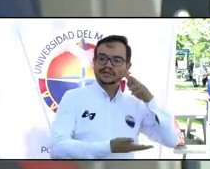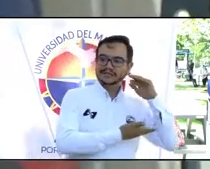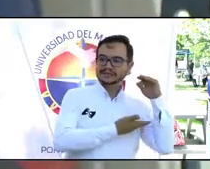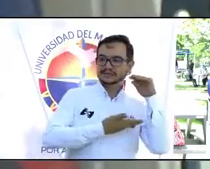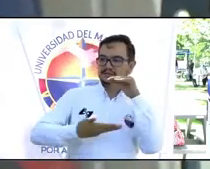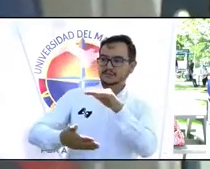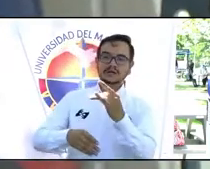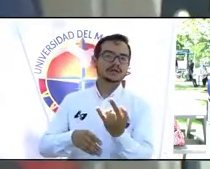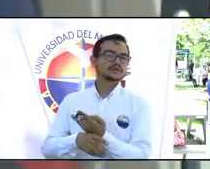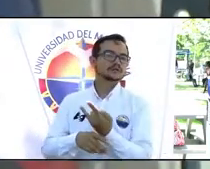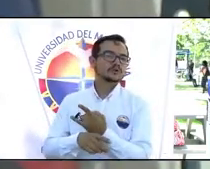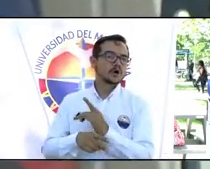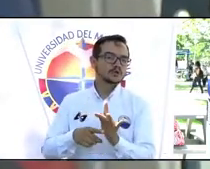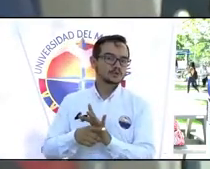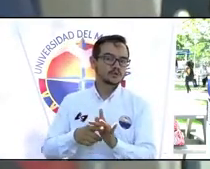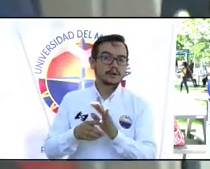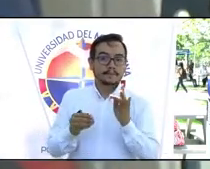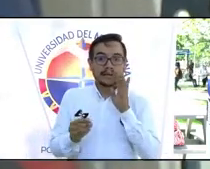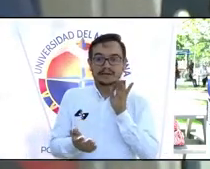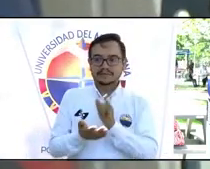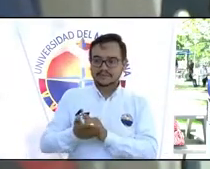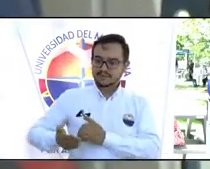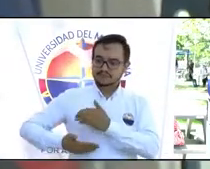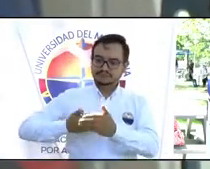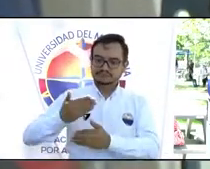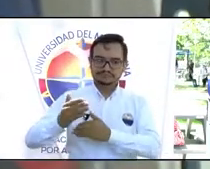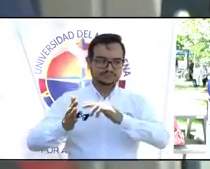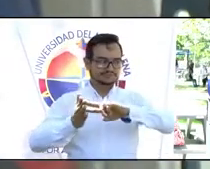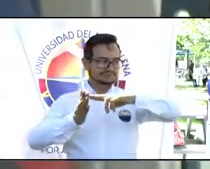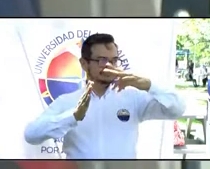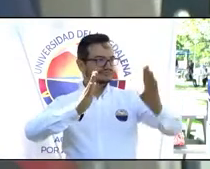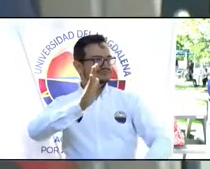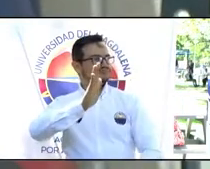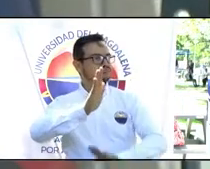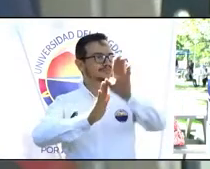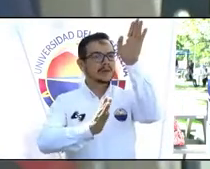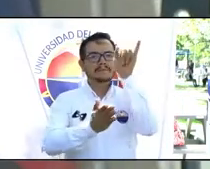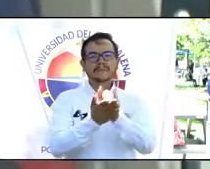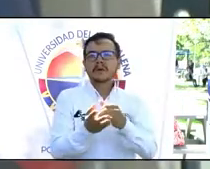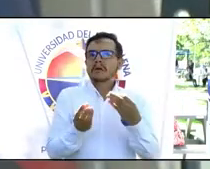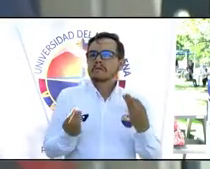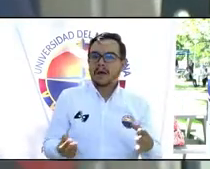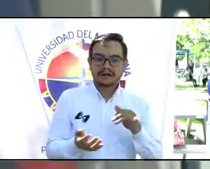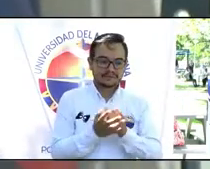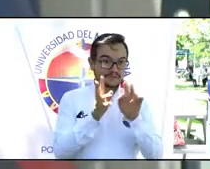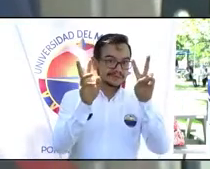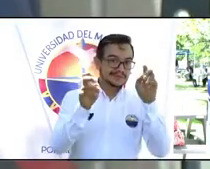nos permiten mantenernos al día con las nuevas tecnologías utilizadas en odontología.